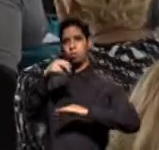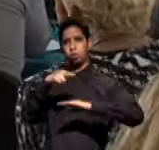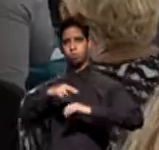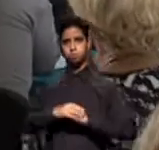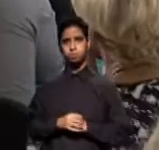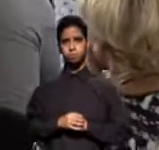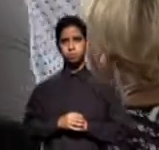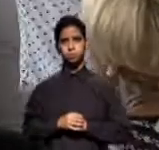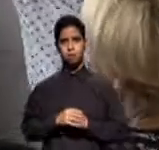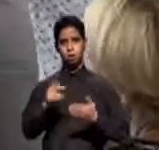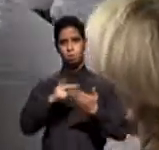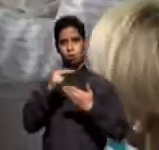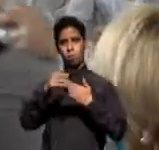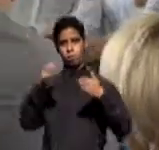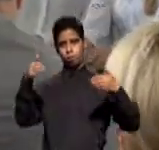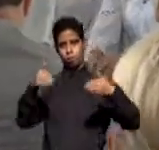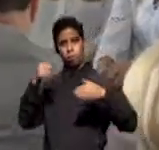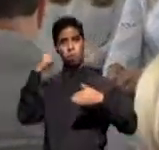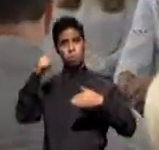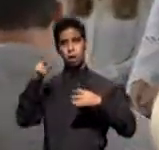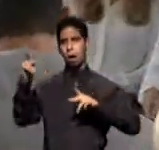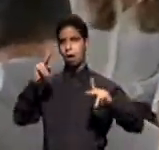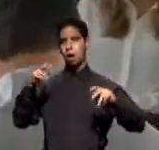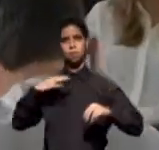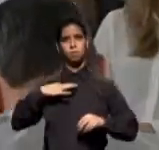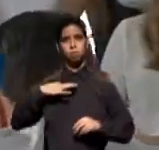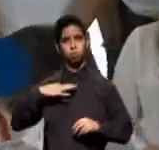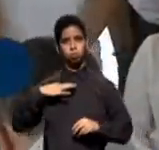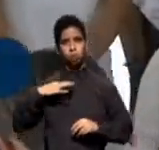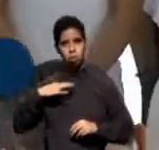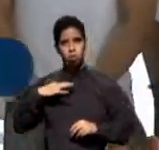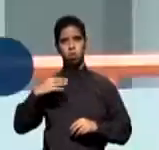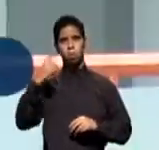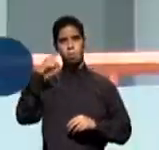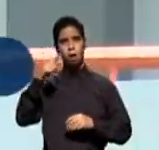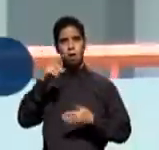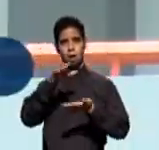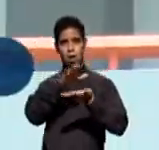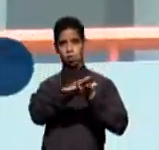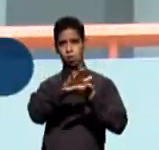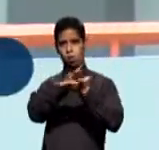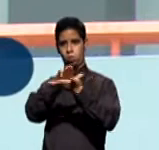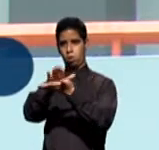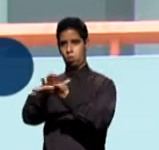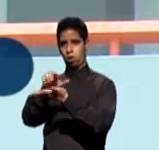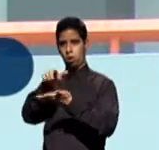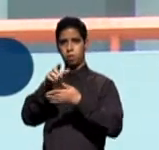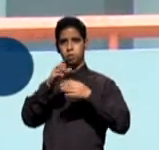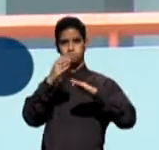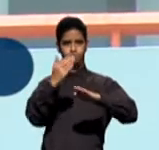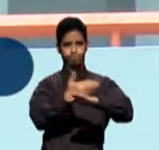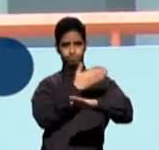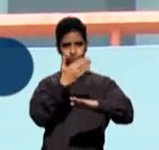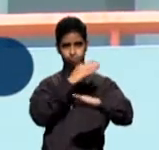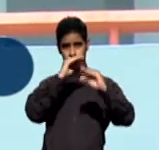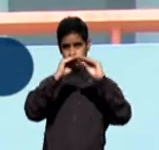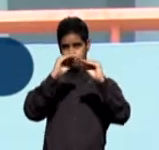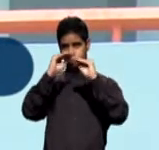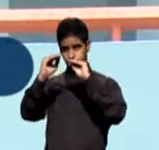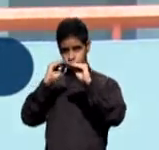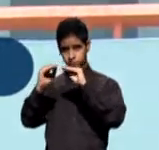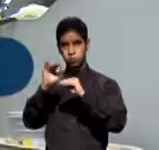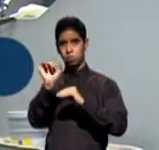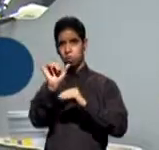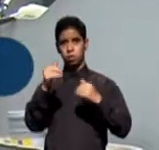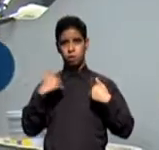El programa está enfocado en el voluntariado y los donativos para rehabilitar los planteles escolares. Para ello habrá centros de acopio en